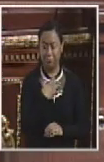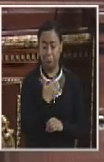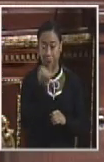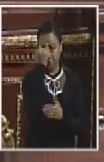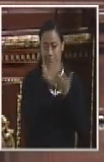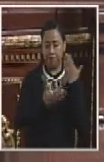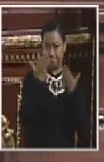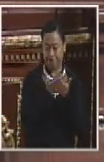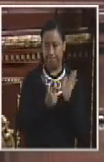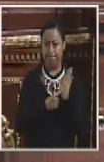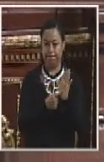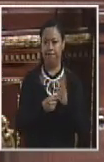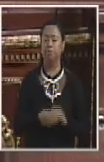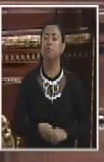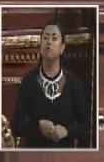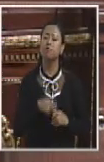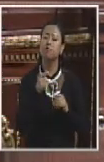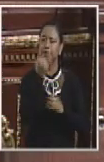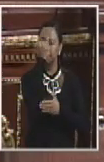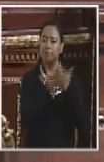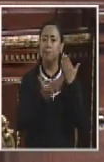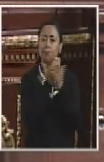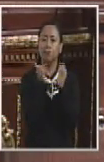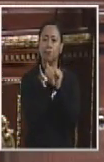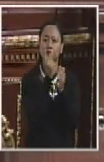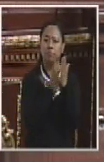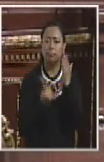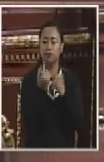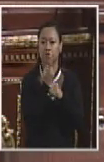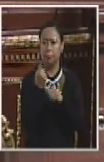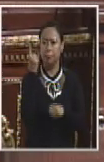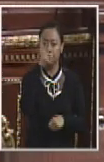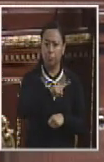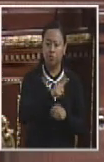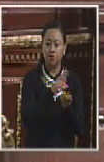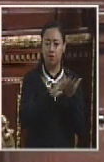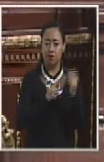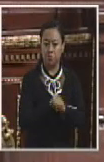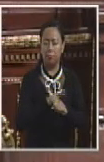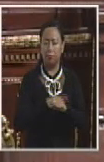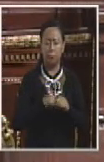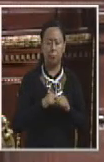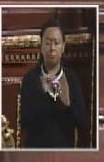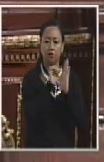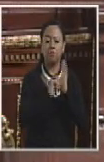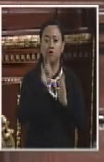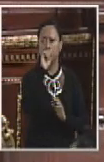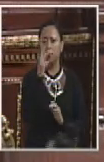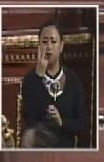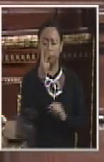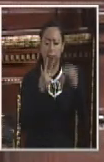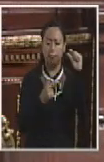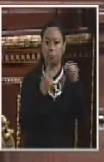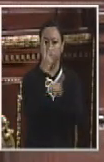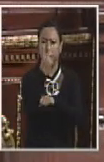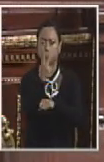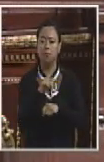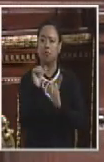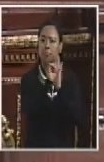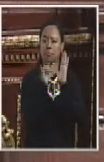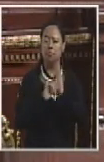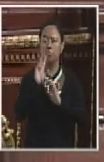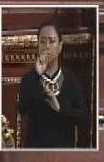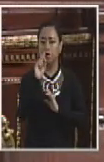iniciativa. Iniciativa con proyecto de decreto de reforma del artículo 22, fracción segunda,